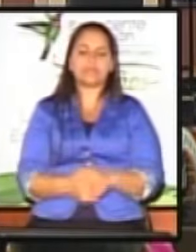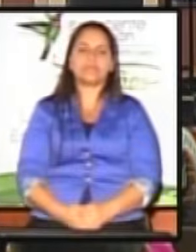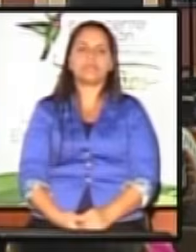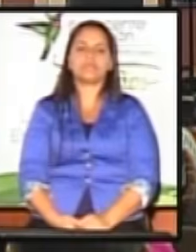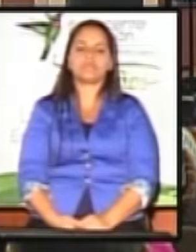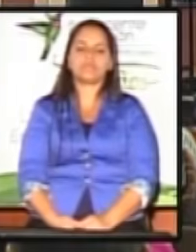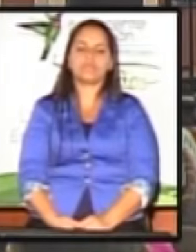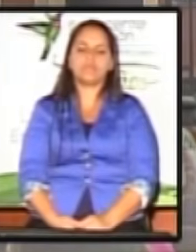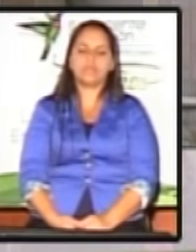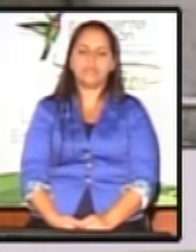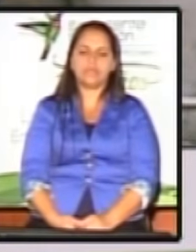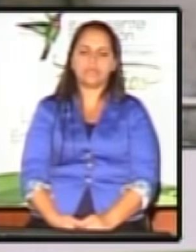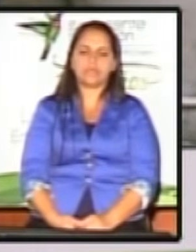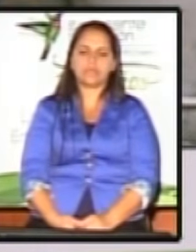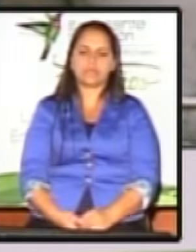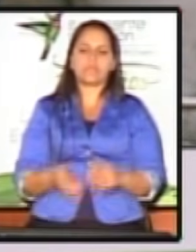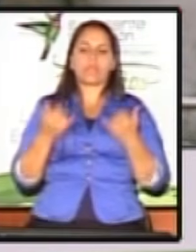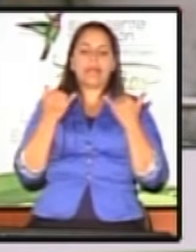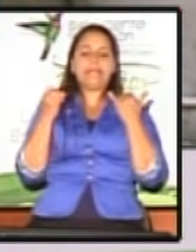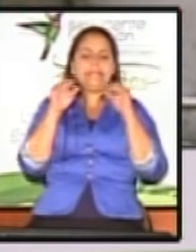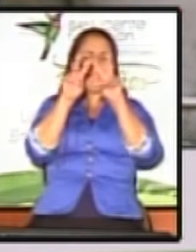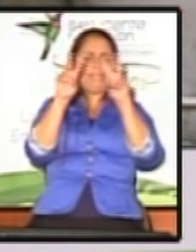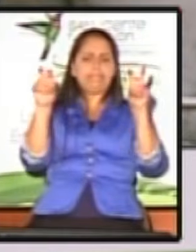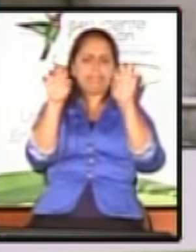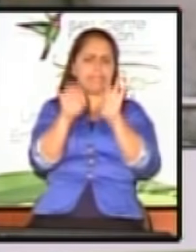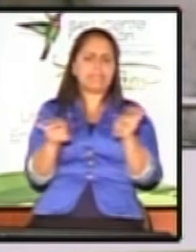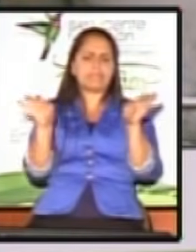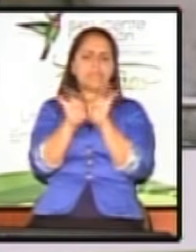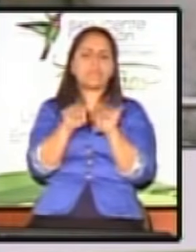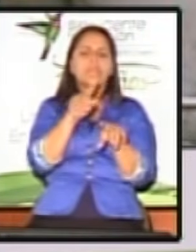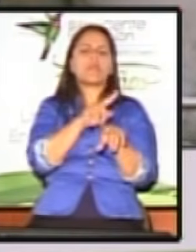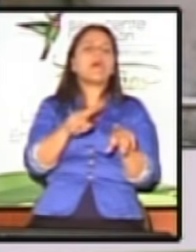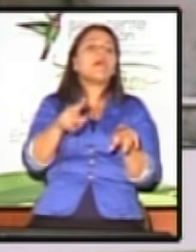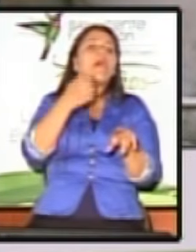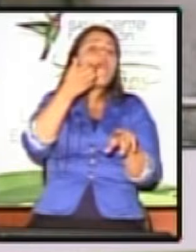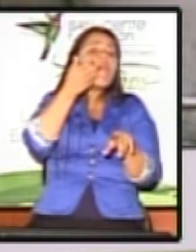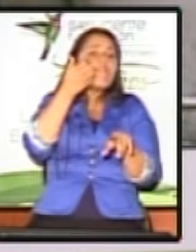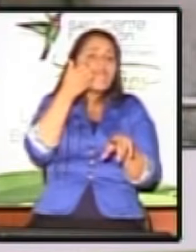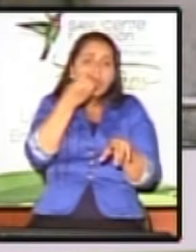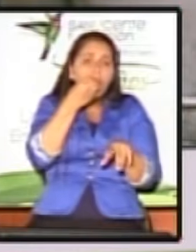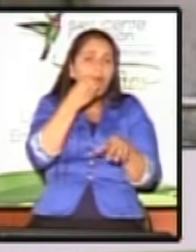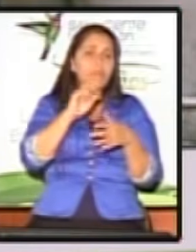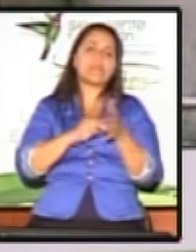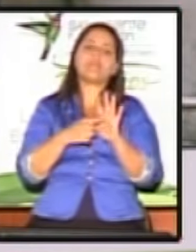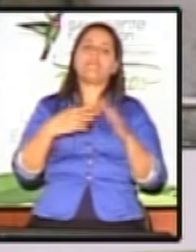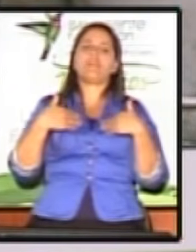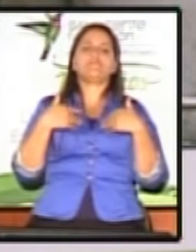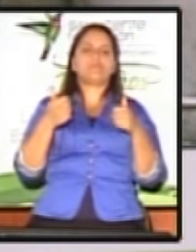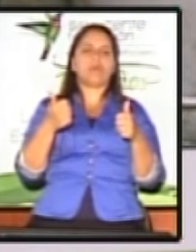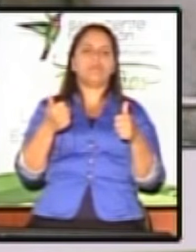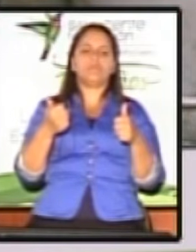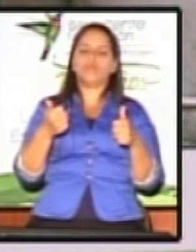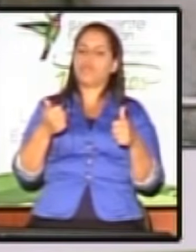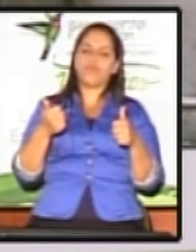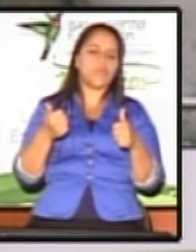Este es un tema bien interesante. En Antioquia dicen que mientras el enfermo coma es porque se va a aliviar y el afecto